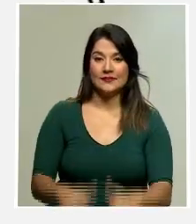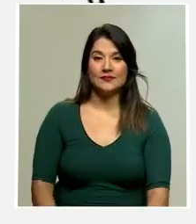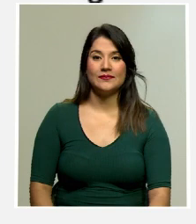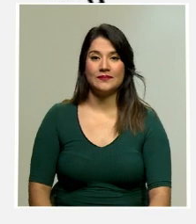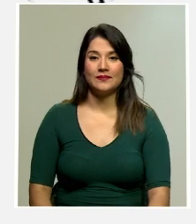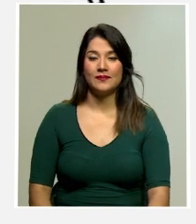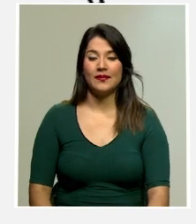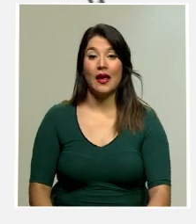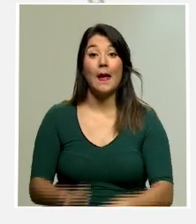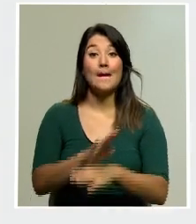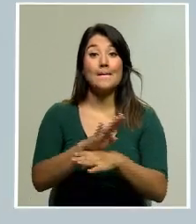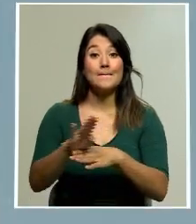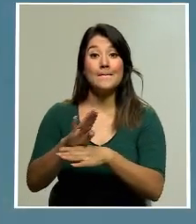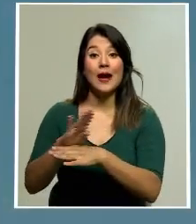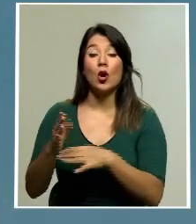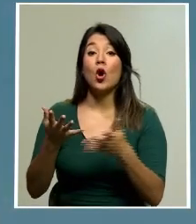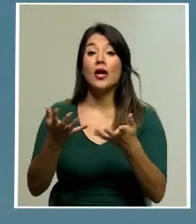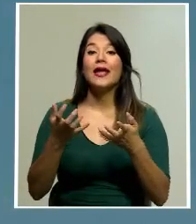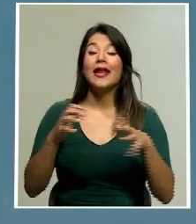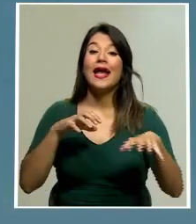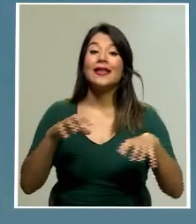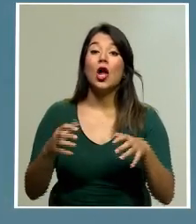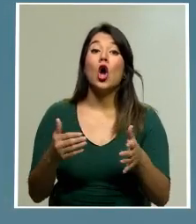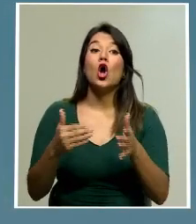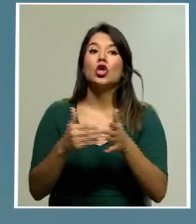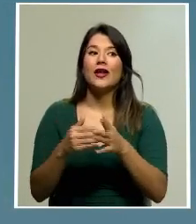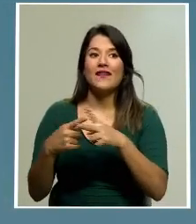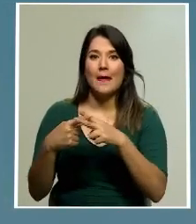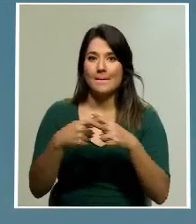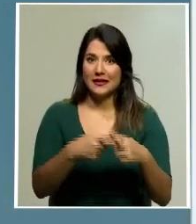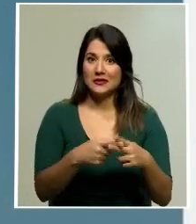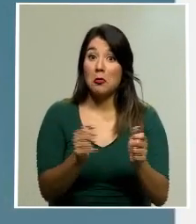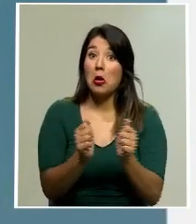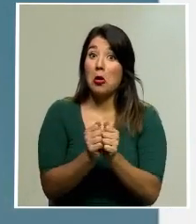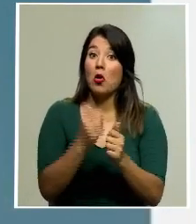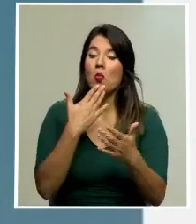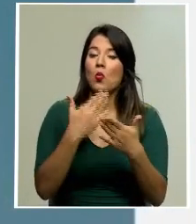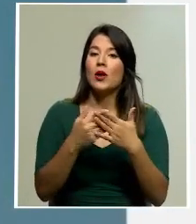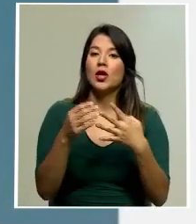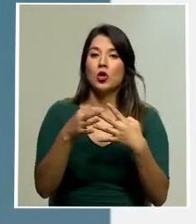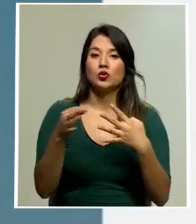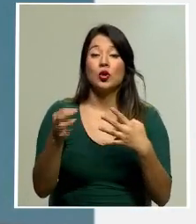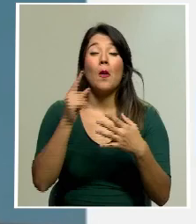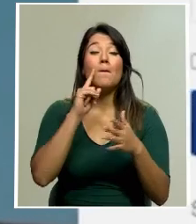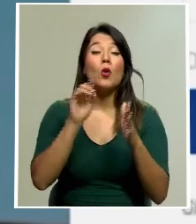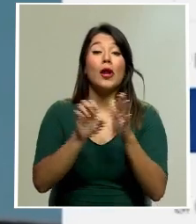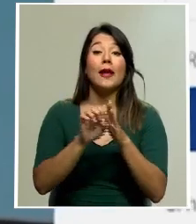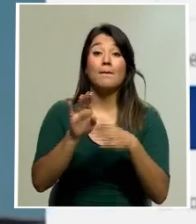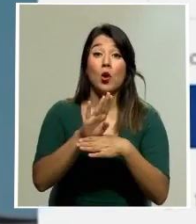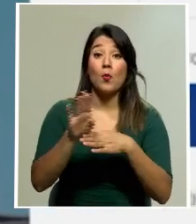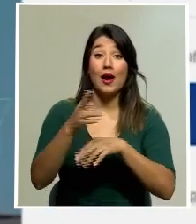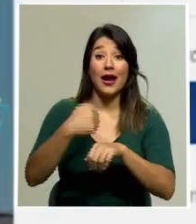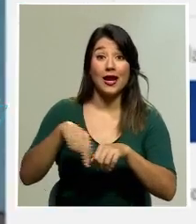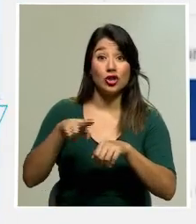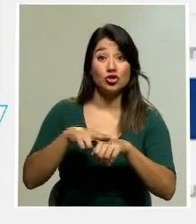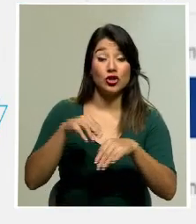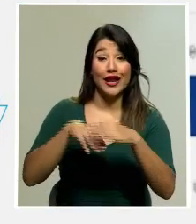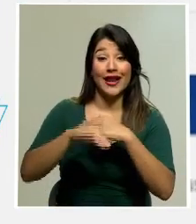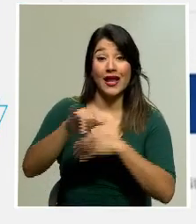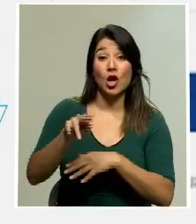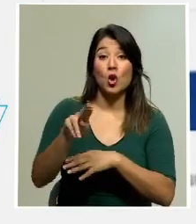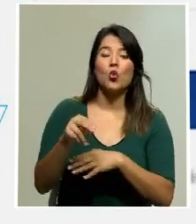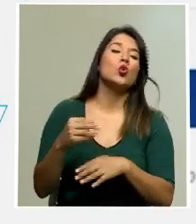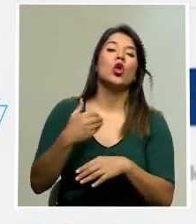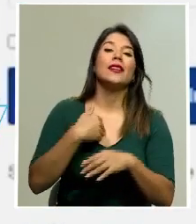Las entidades financieras buscan reactivar los créditos con atractivas opciones. Por ejemplo, el Banco Nacional realizará durante todo el mes de junio una